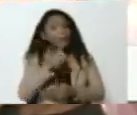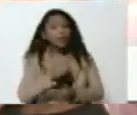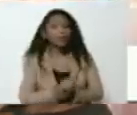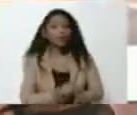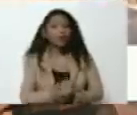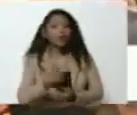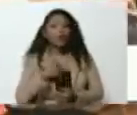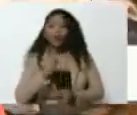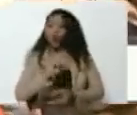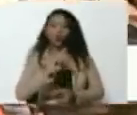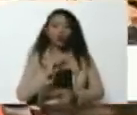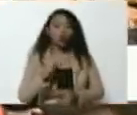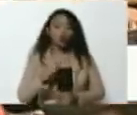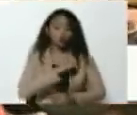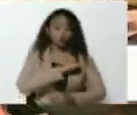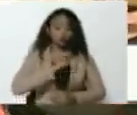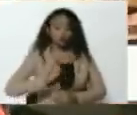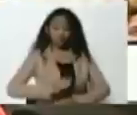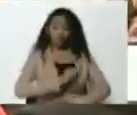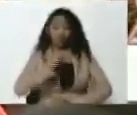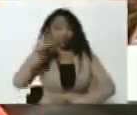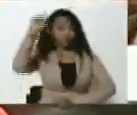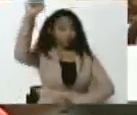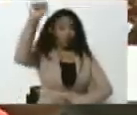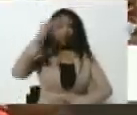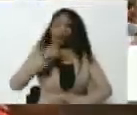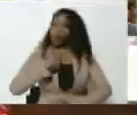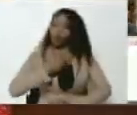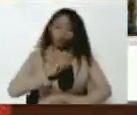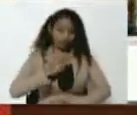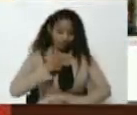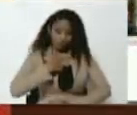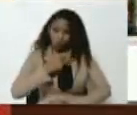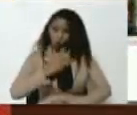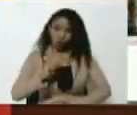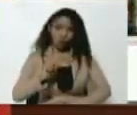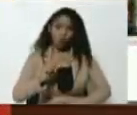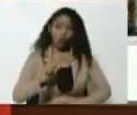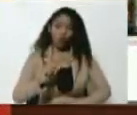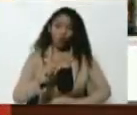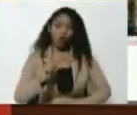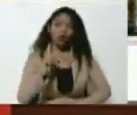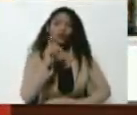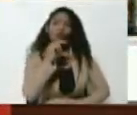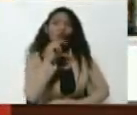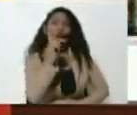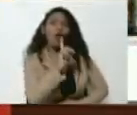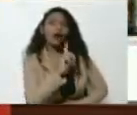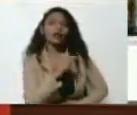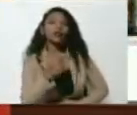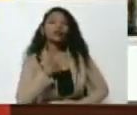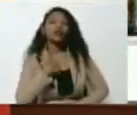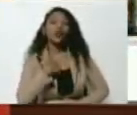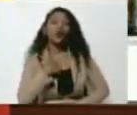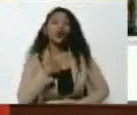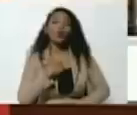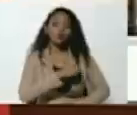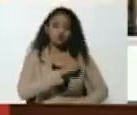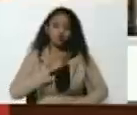Yo no soy Superman. No, eso no existe. Algunos dicen que soy super